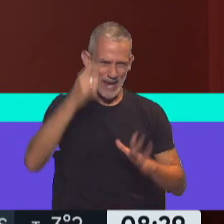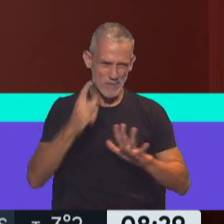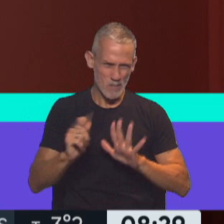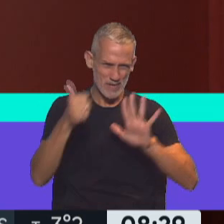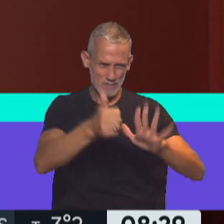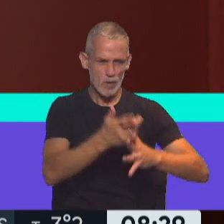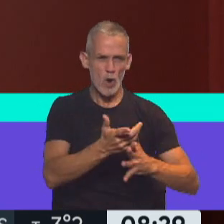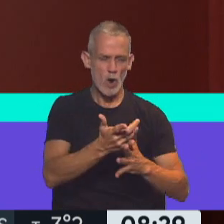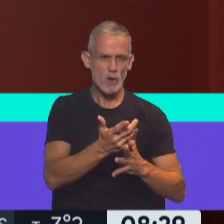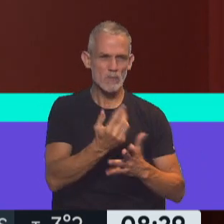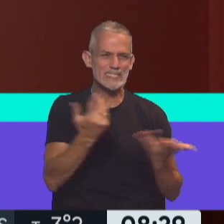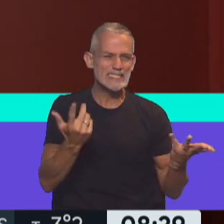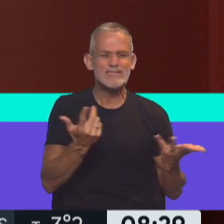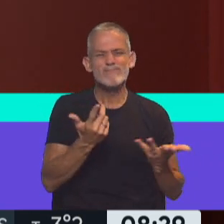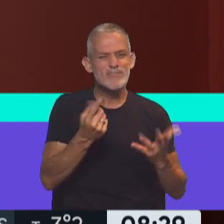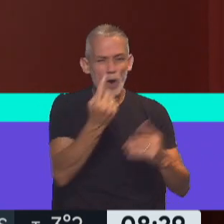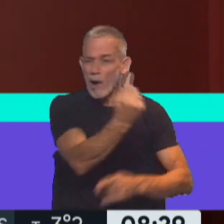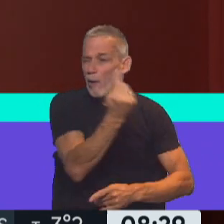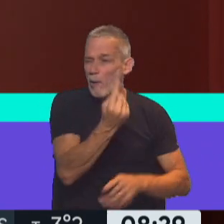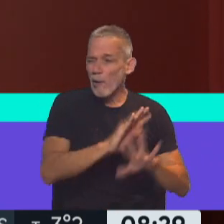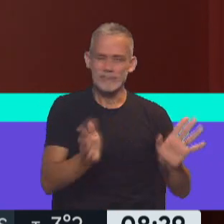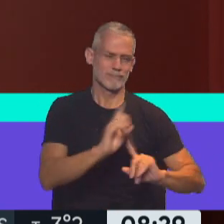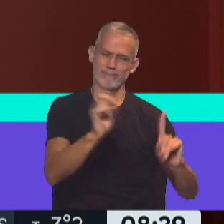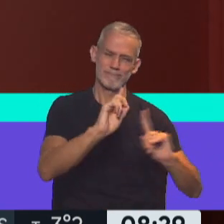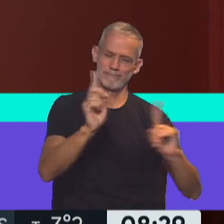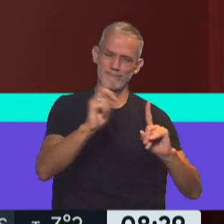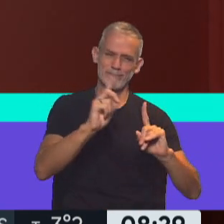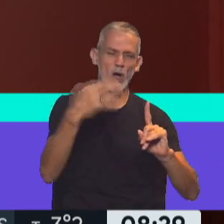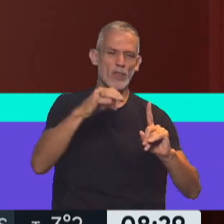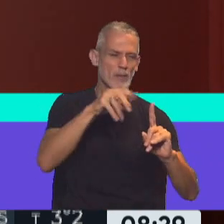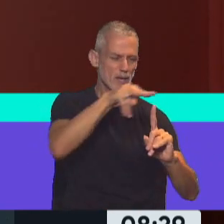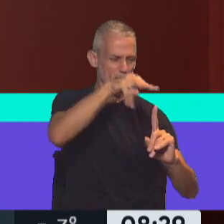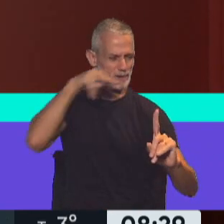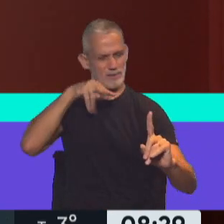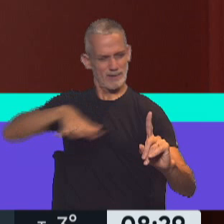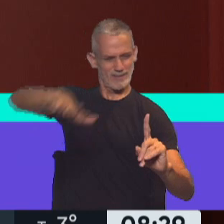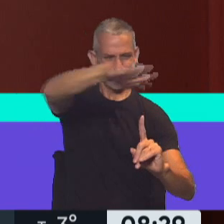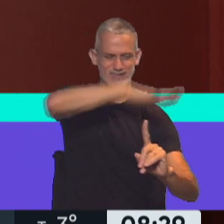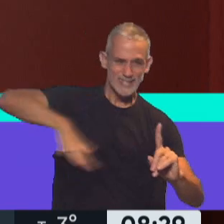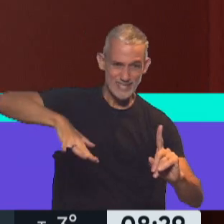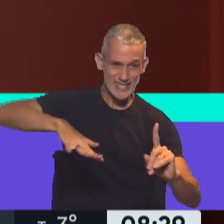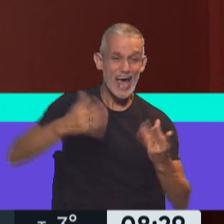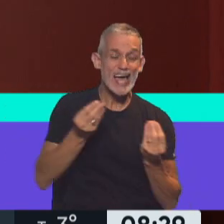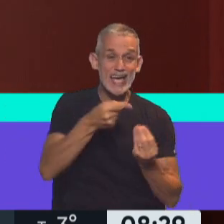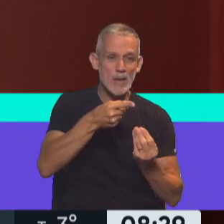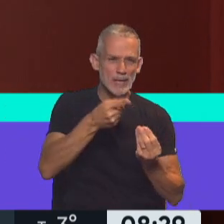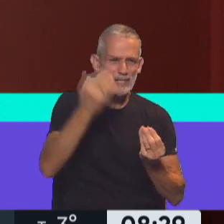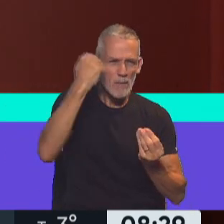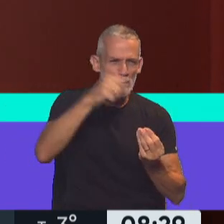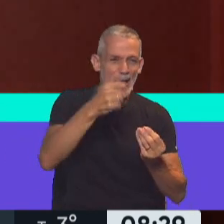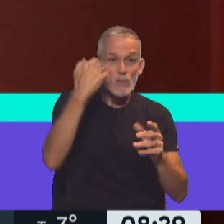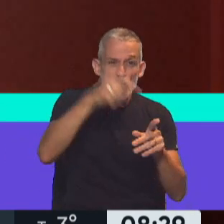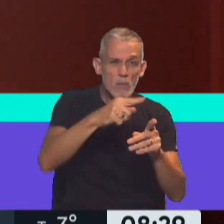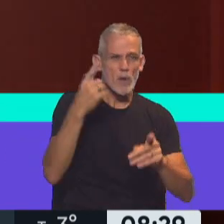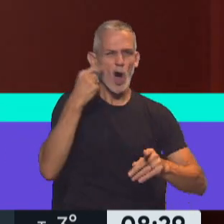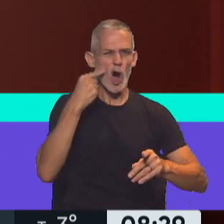aislada, creo que comete un error porque hay que llevarlo a un plano más macro y contemplar que lo que pasa ahí no es solo la